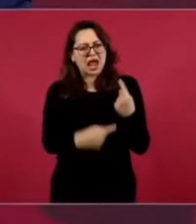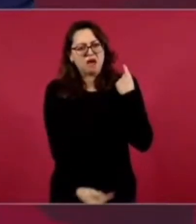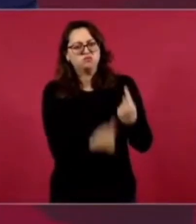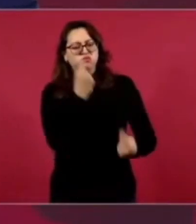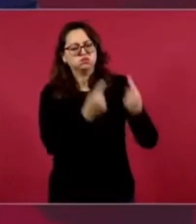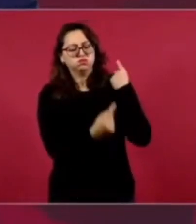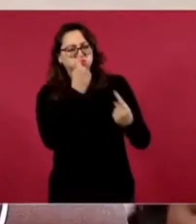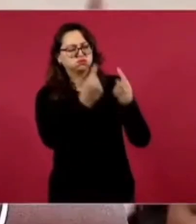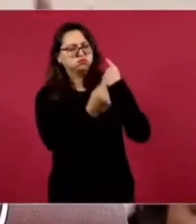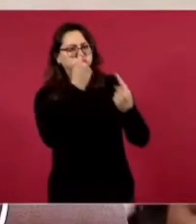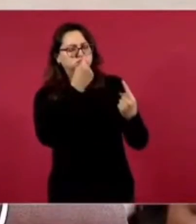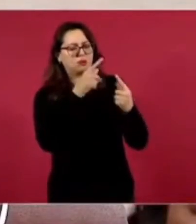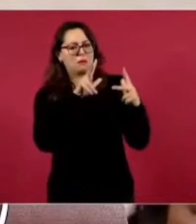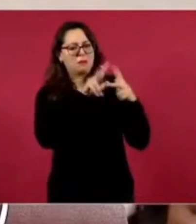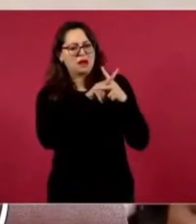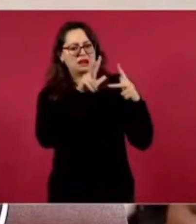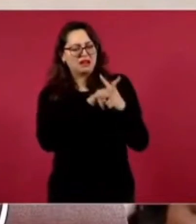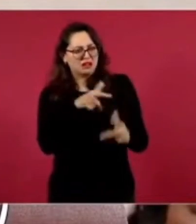a alguien que me insulta?